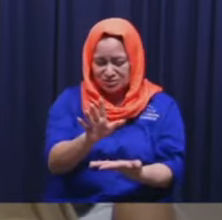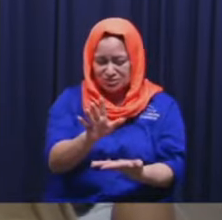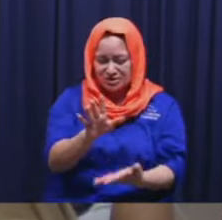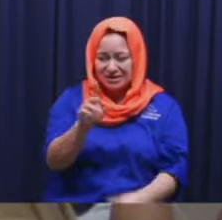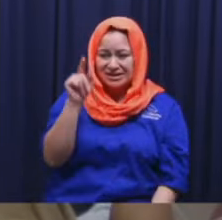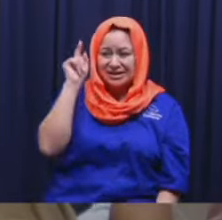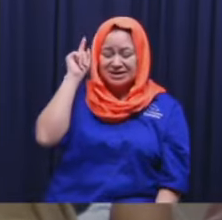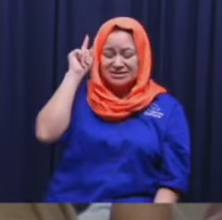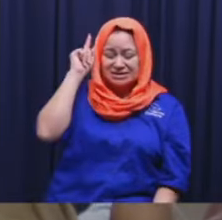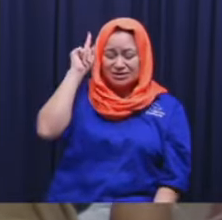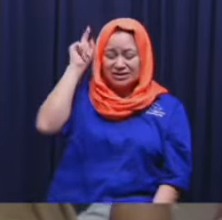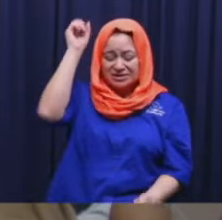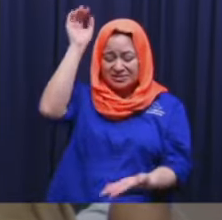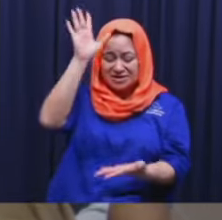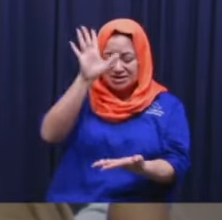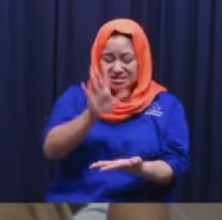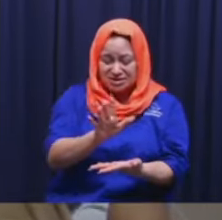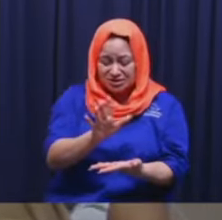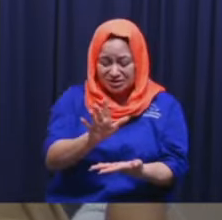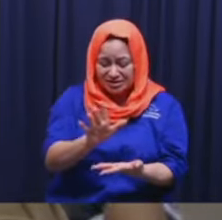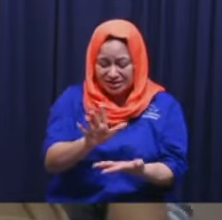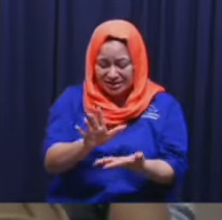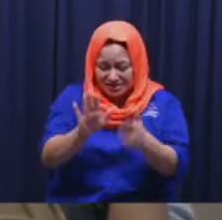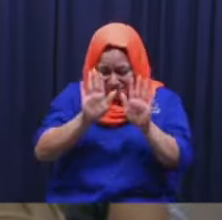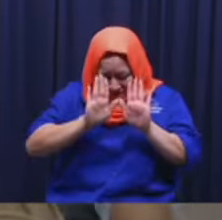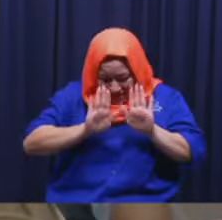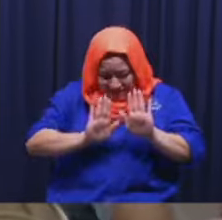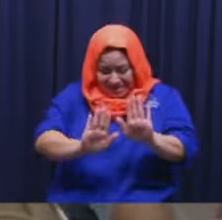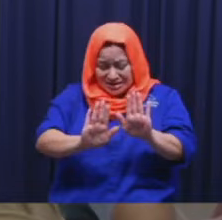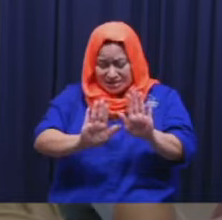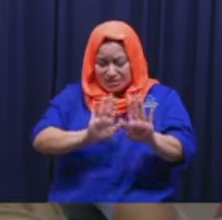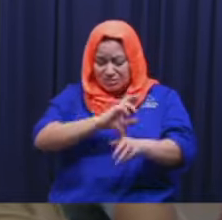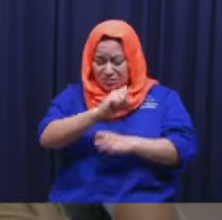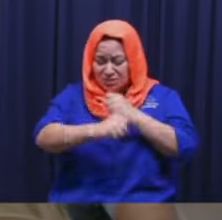beneficios y recompensas que han estado retenidos por muchos